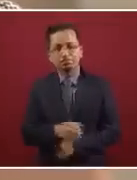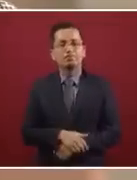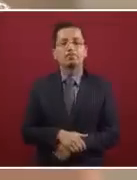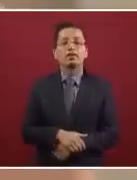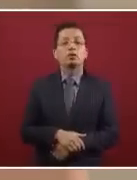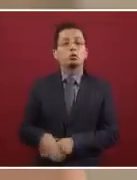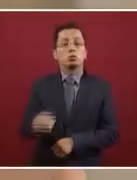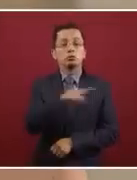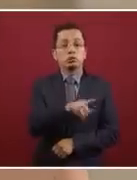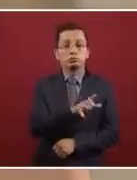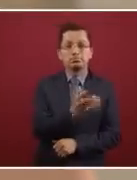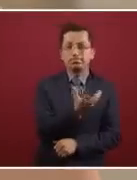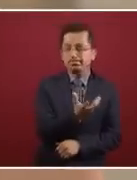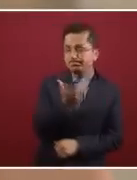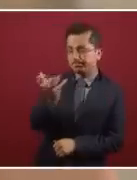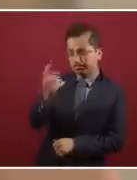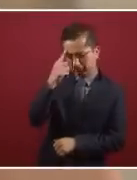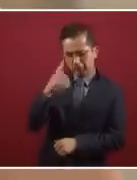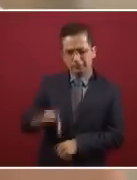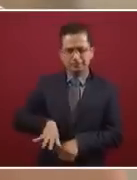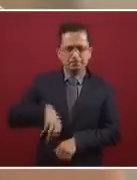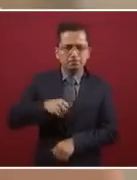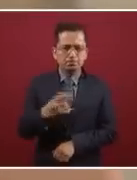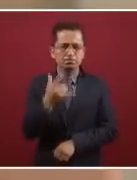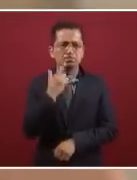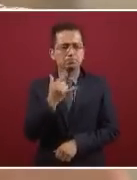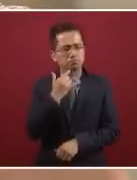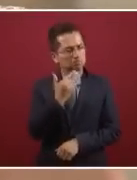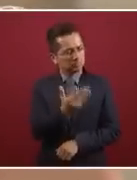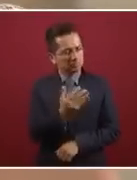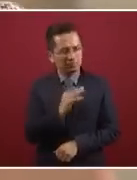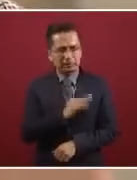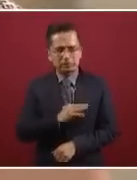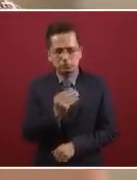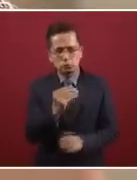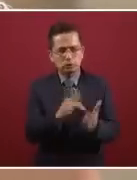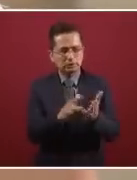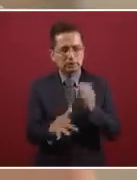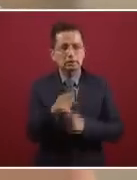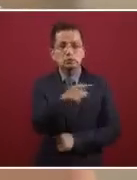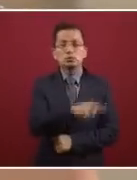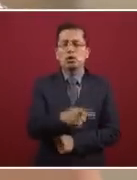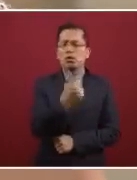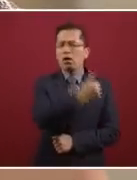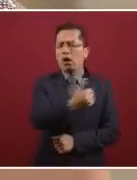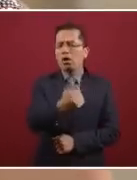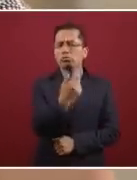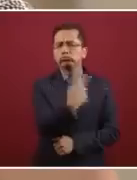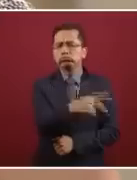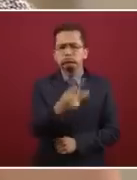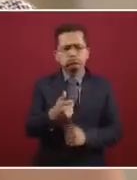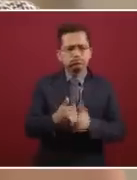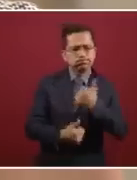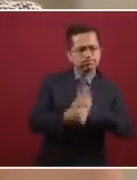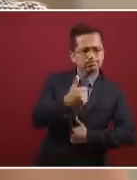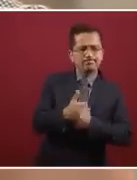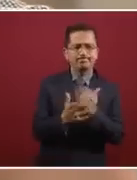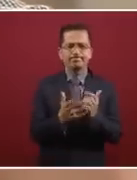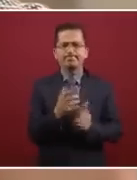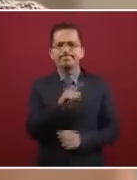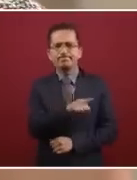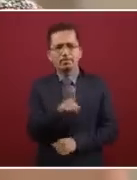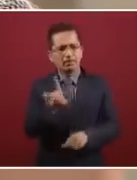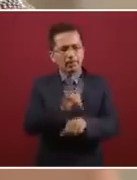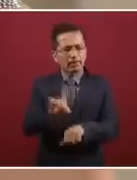el gran papel que desempeñaron cada uno de ustedes en sus disciplinas, en los días de competencia. Y